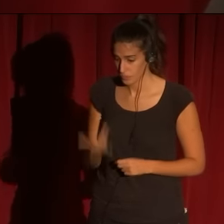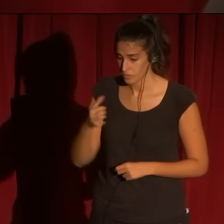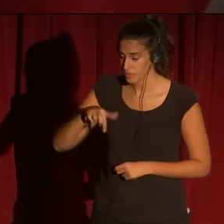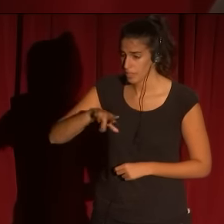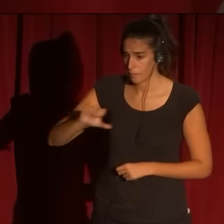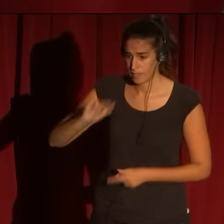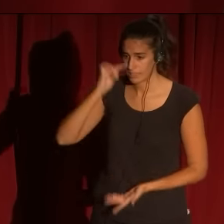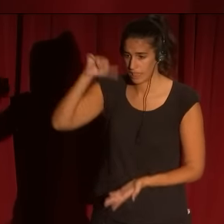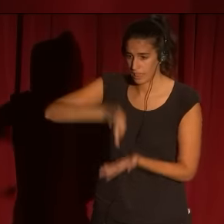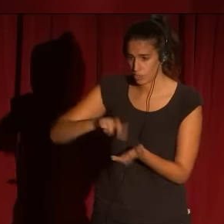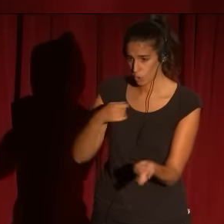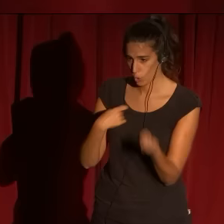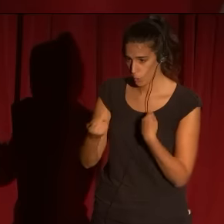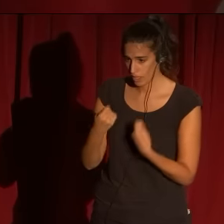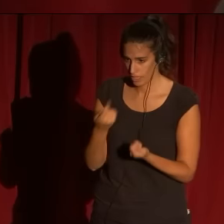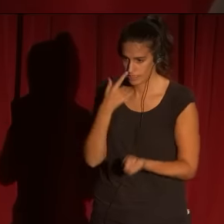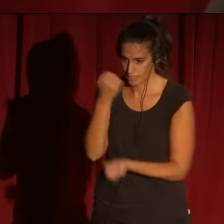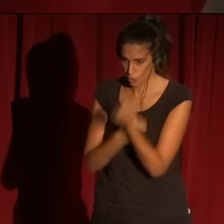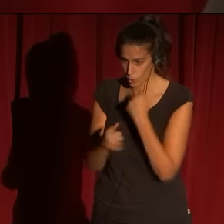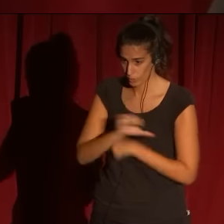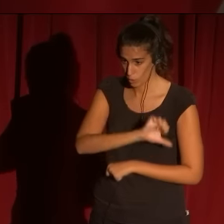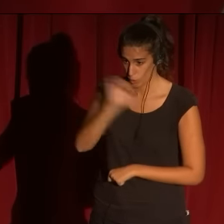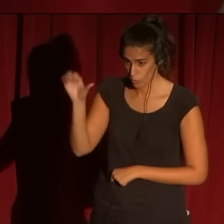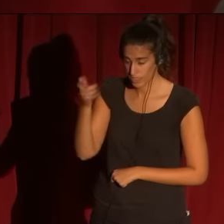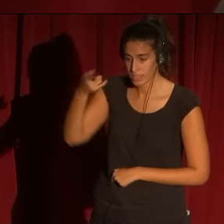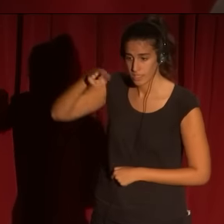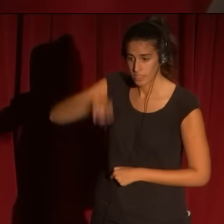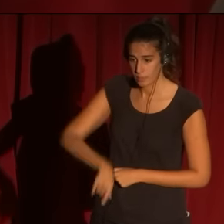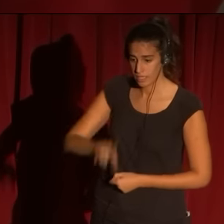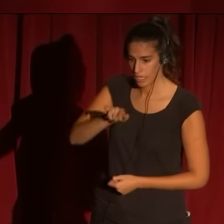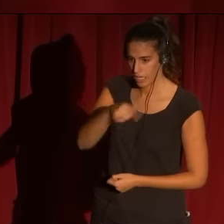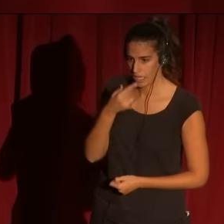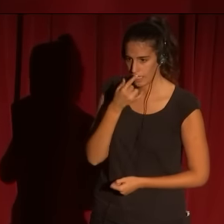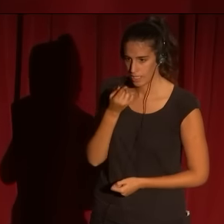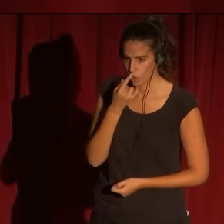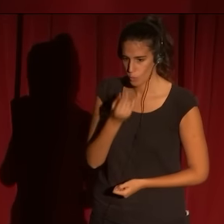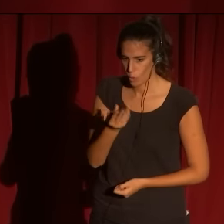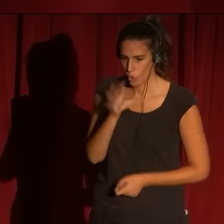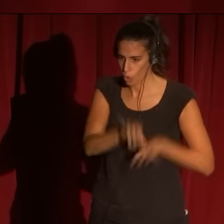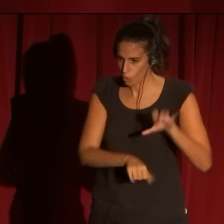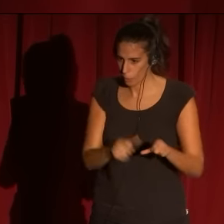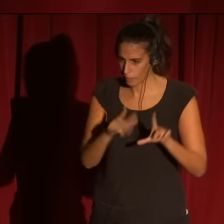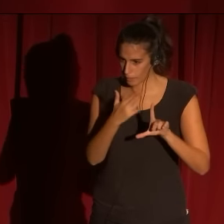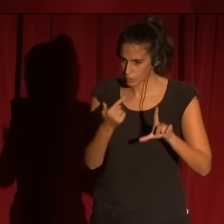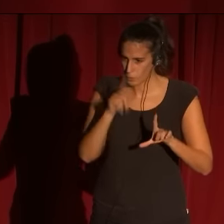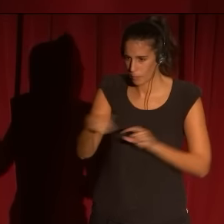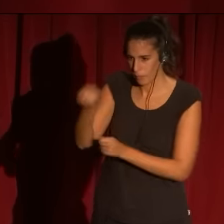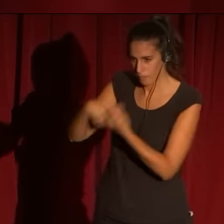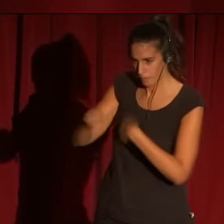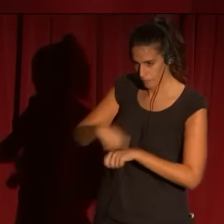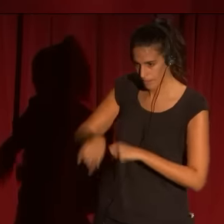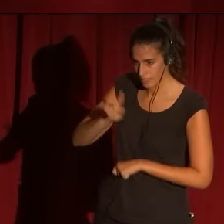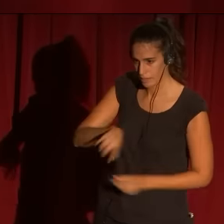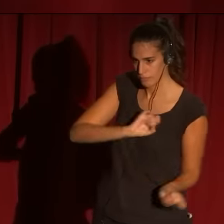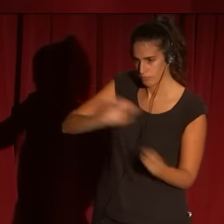uno de los grandes centros comerciales y económicos de Europa en ese momento y un gran centro que consume pero que también produce mucha pintura seguramente el mayor